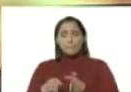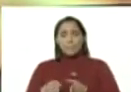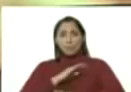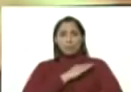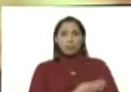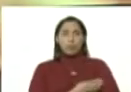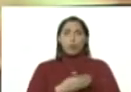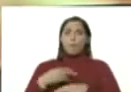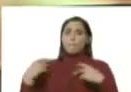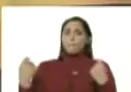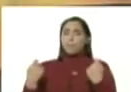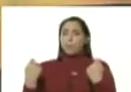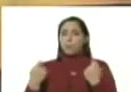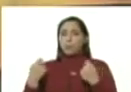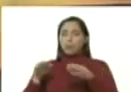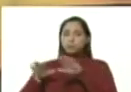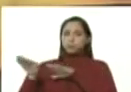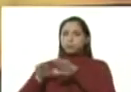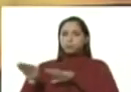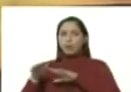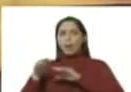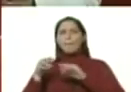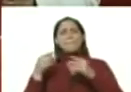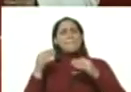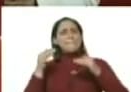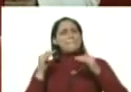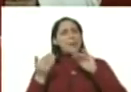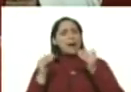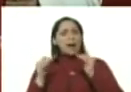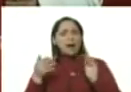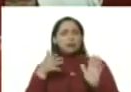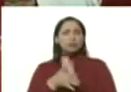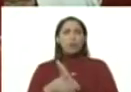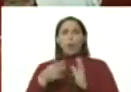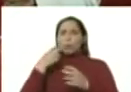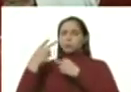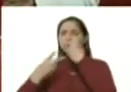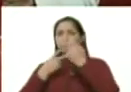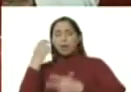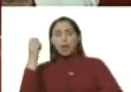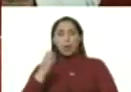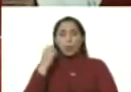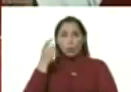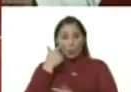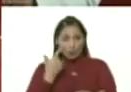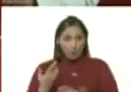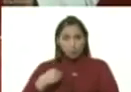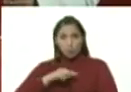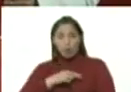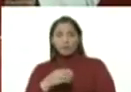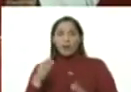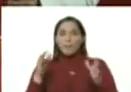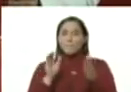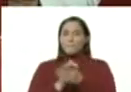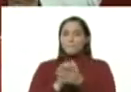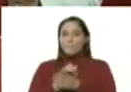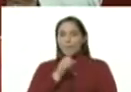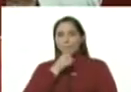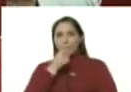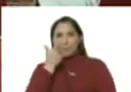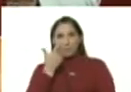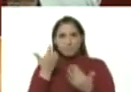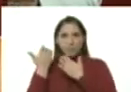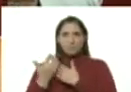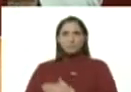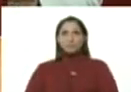Exteriores, Jorge Arias Monserrat, ofrece un balance sobre la gira por Europa. En el lugar está nuestra compañera Graya Cacel. La saludamos con los detalles. Graya,